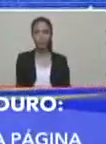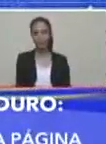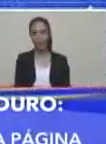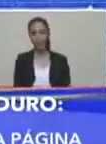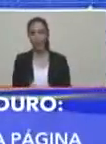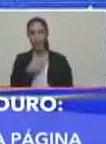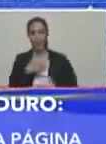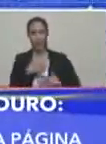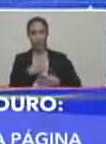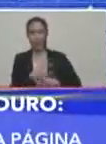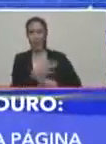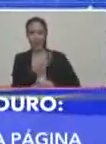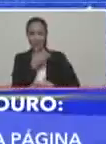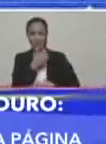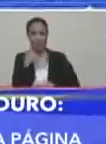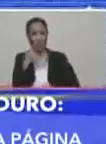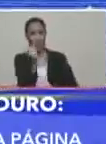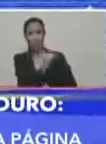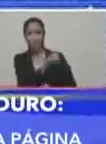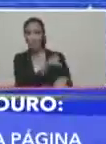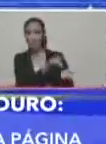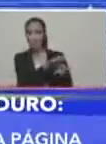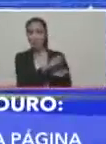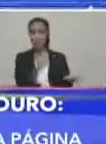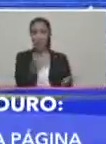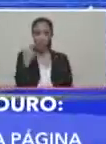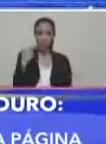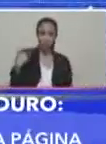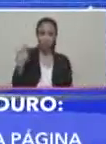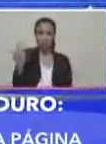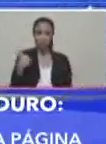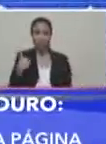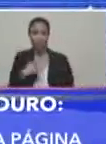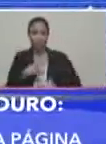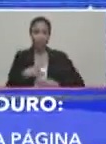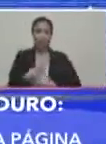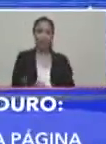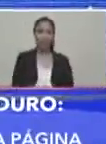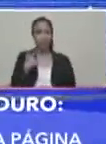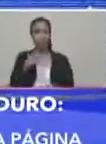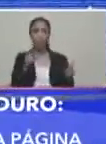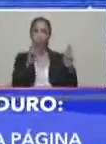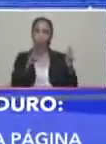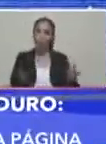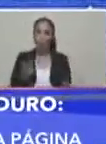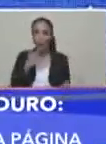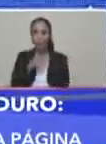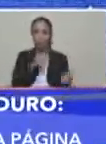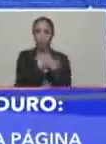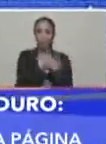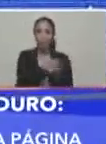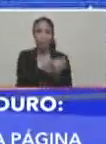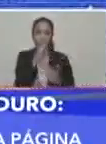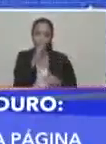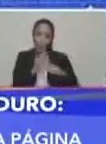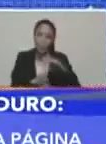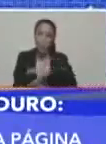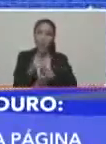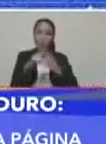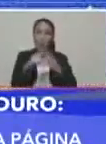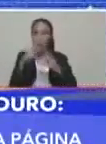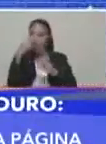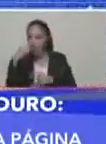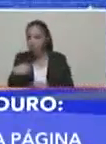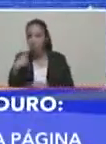dinero y su prestigio personal únicamente, ojalá atendiera a los humildes, a los pobres, a